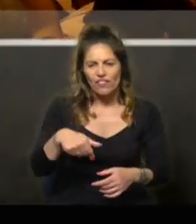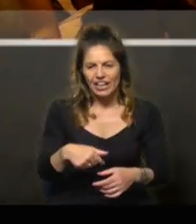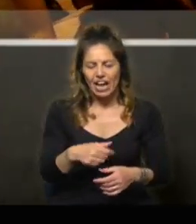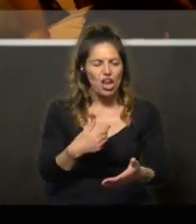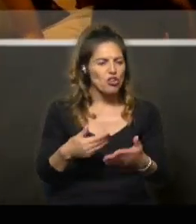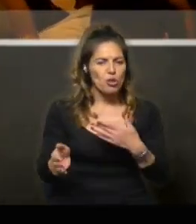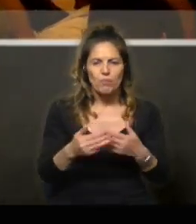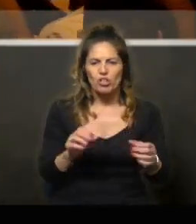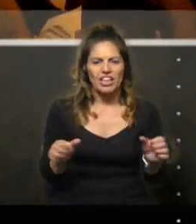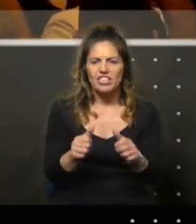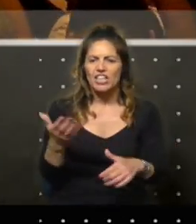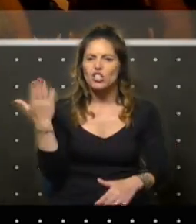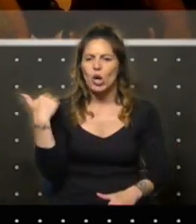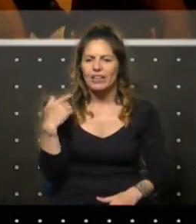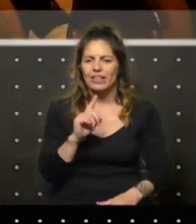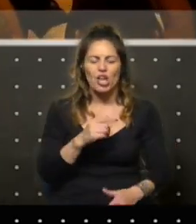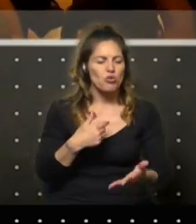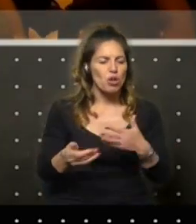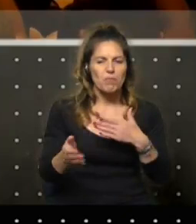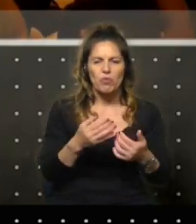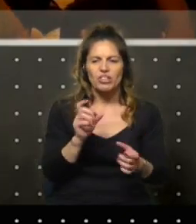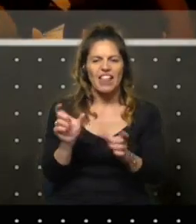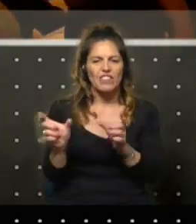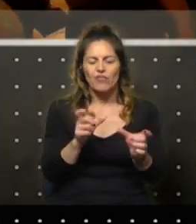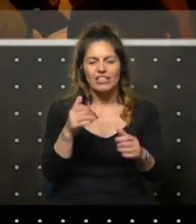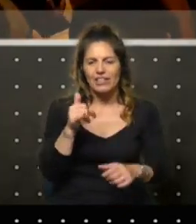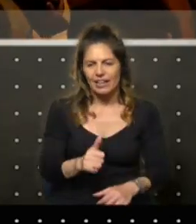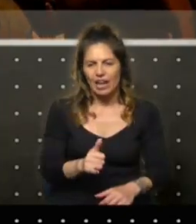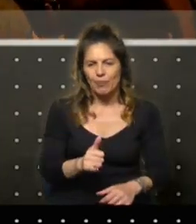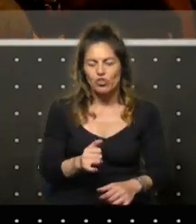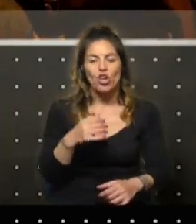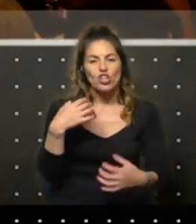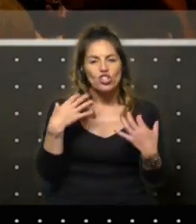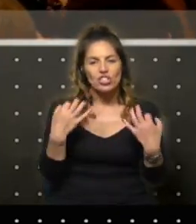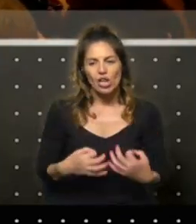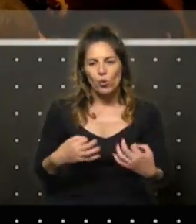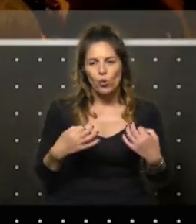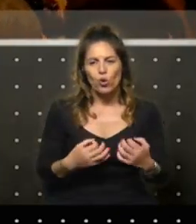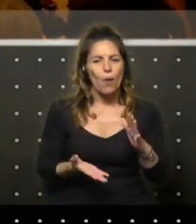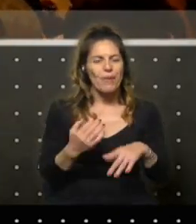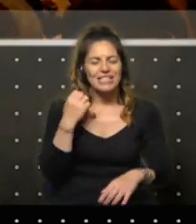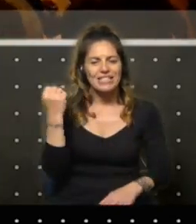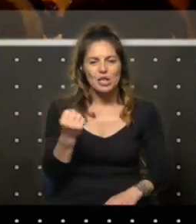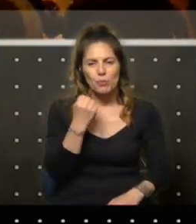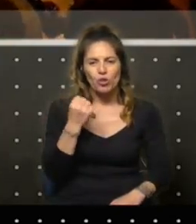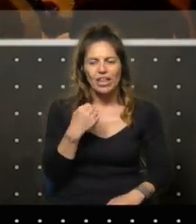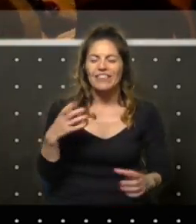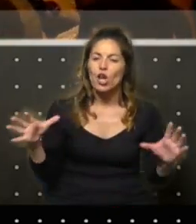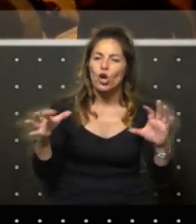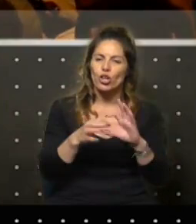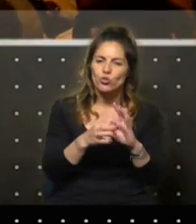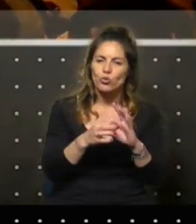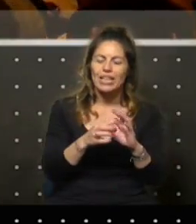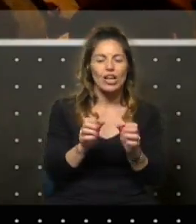No importa que hayan hecho antes no importa Qué diferencia tengamos Estoy seguro que es más importante lo que nos une que